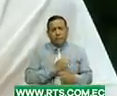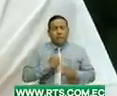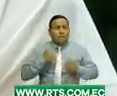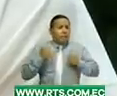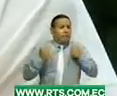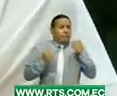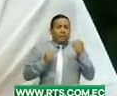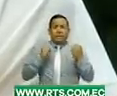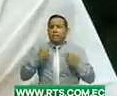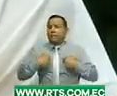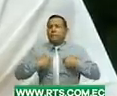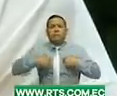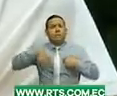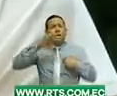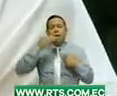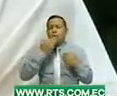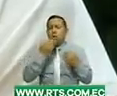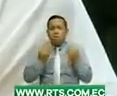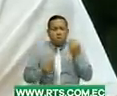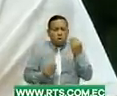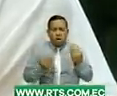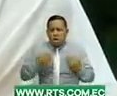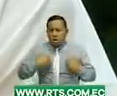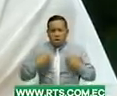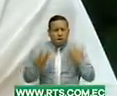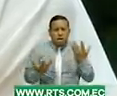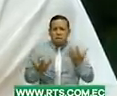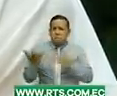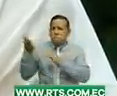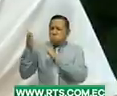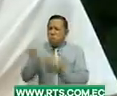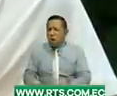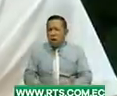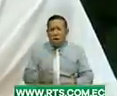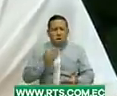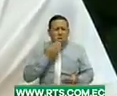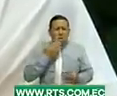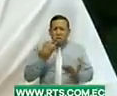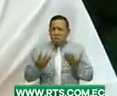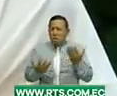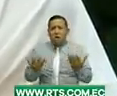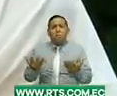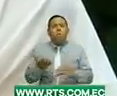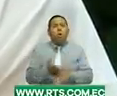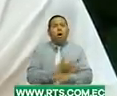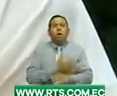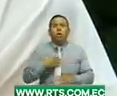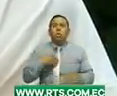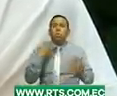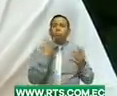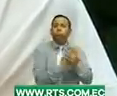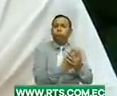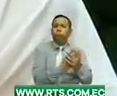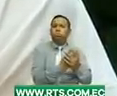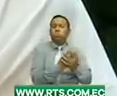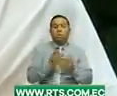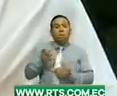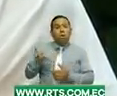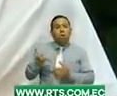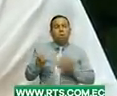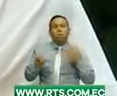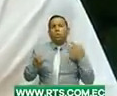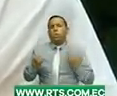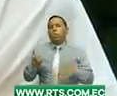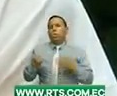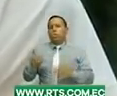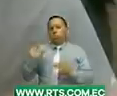era una impotencia de por qué se le llevó. Porque ella, cuando yo estaba en la cárcel, ella tomaba la posta y lo